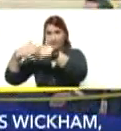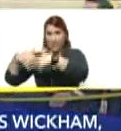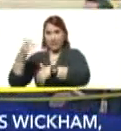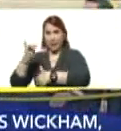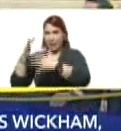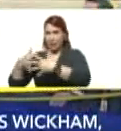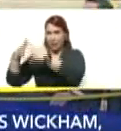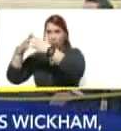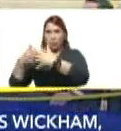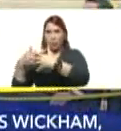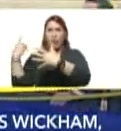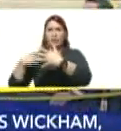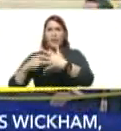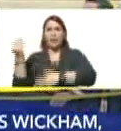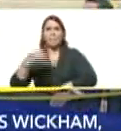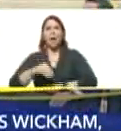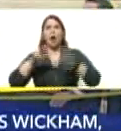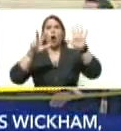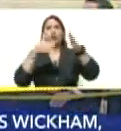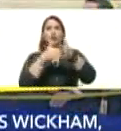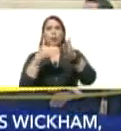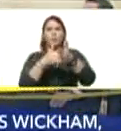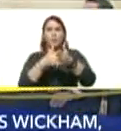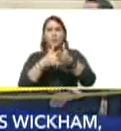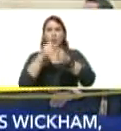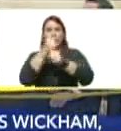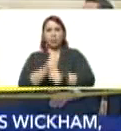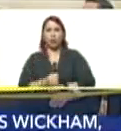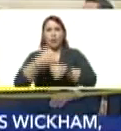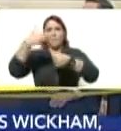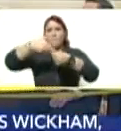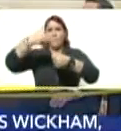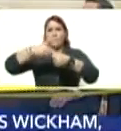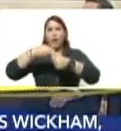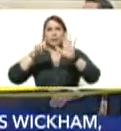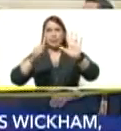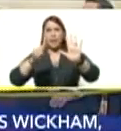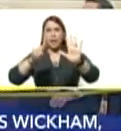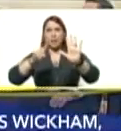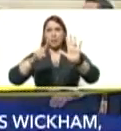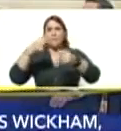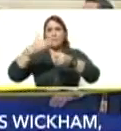de 8.000 estaciones de gasolina, 6 refinerías.